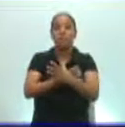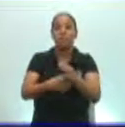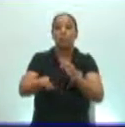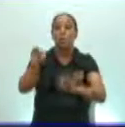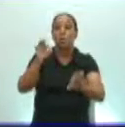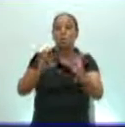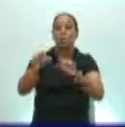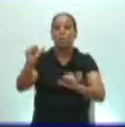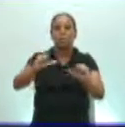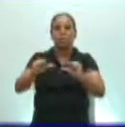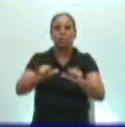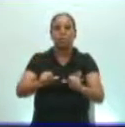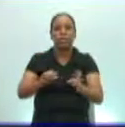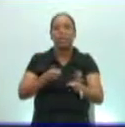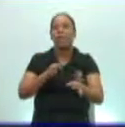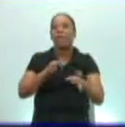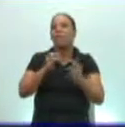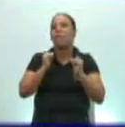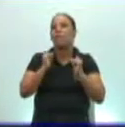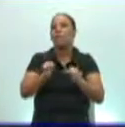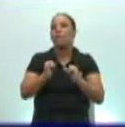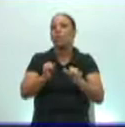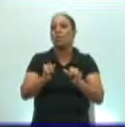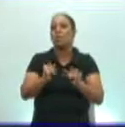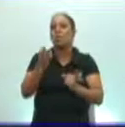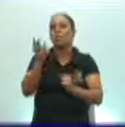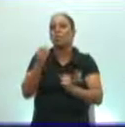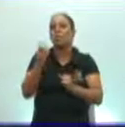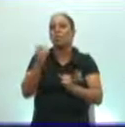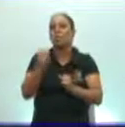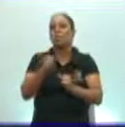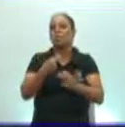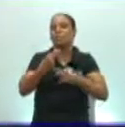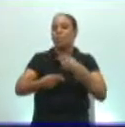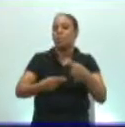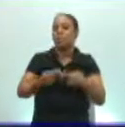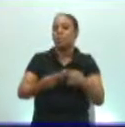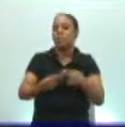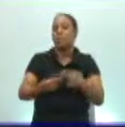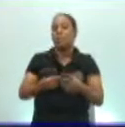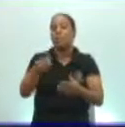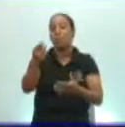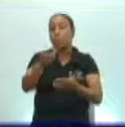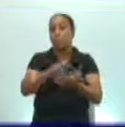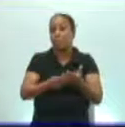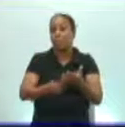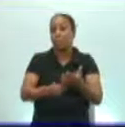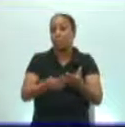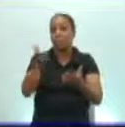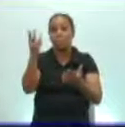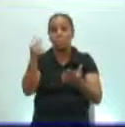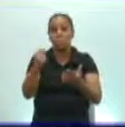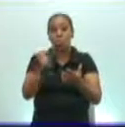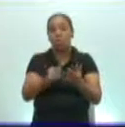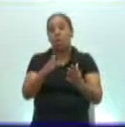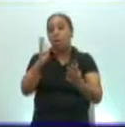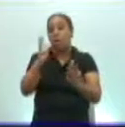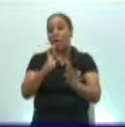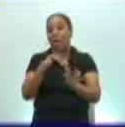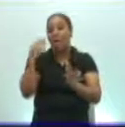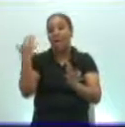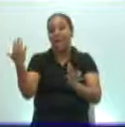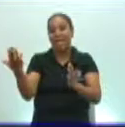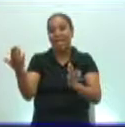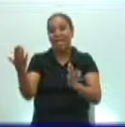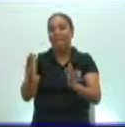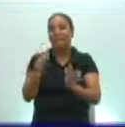la información cuantitativa lo hacemos representando un subíndice en el extremo inferior derecho que nos indica